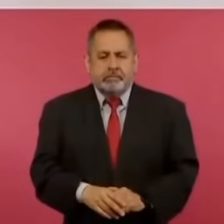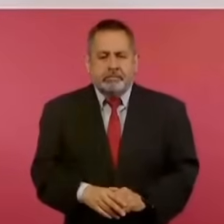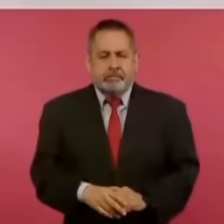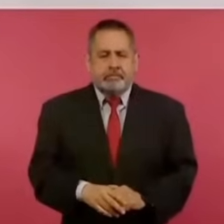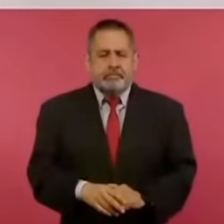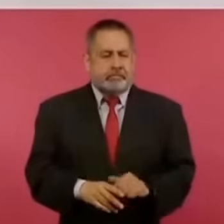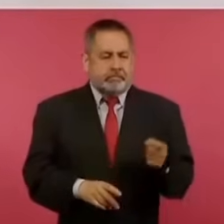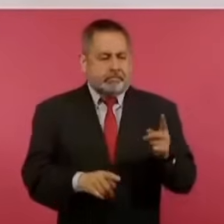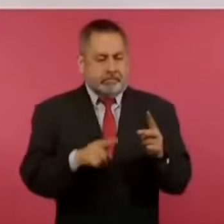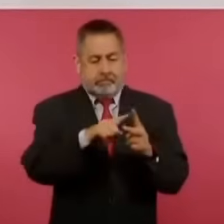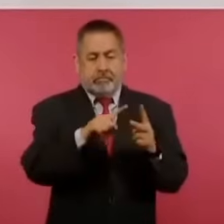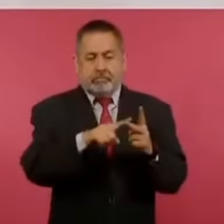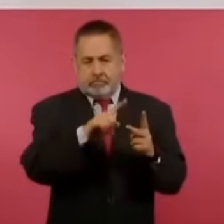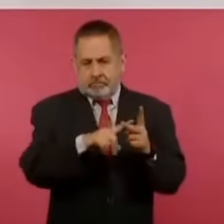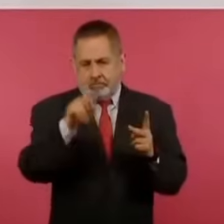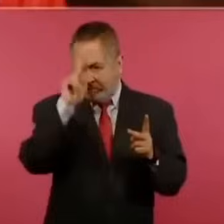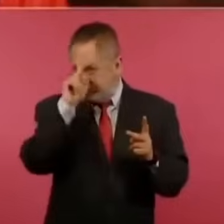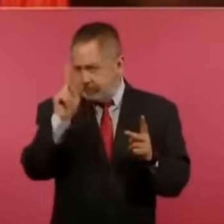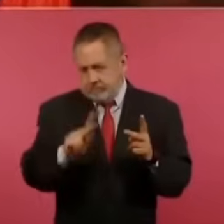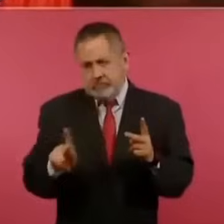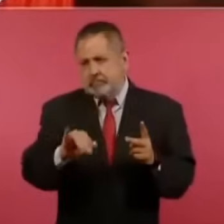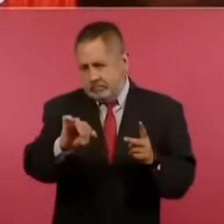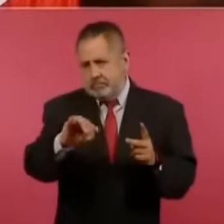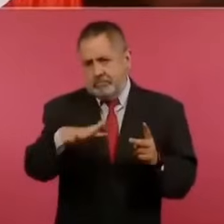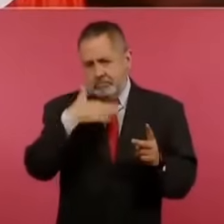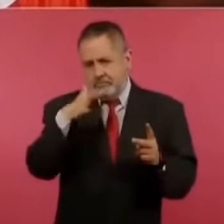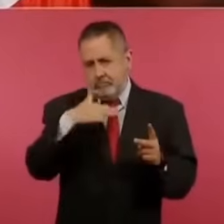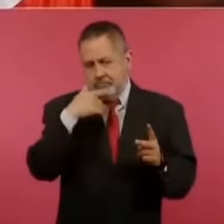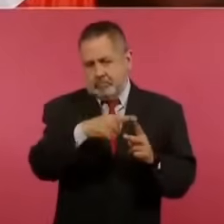pero los otros dos personajes